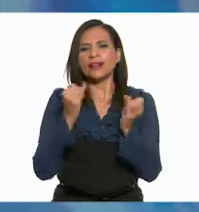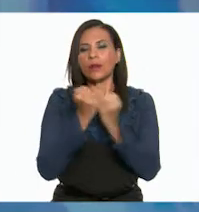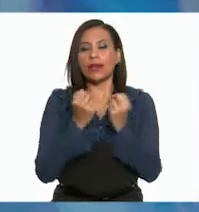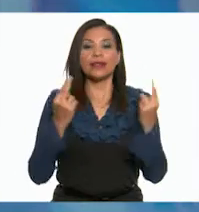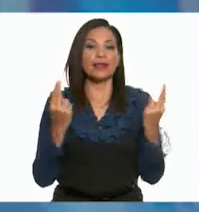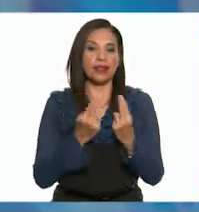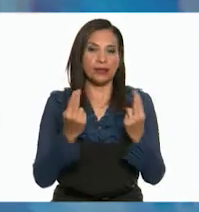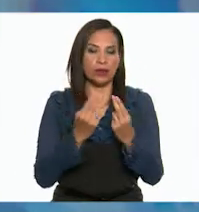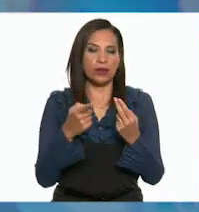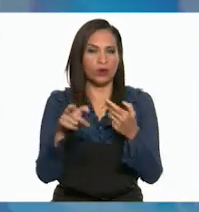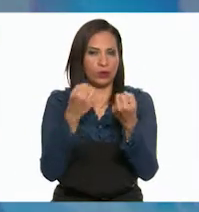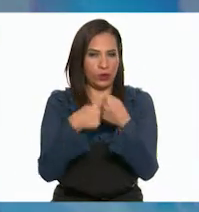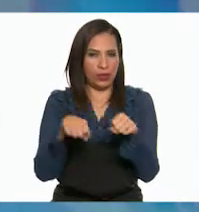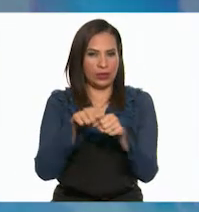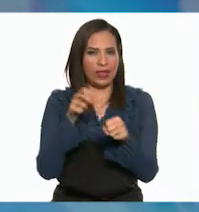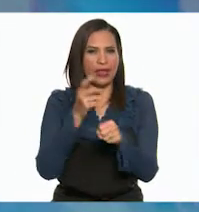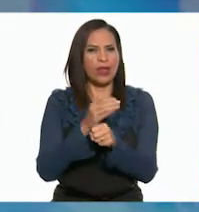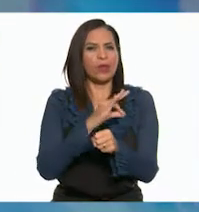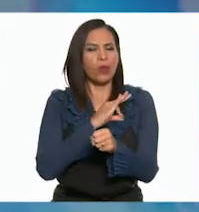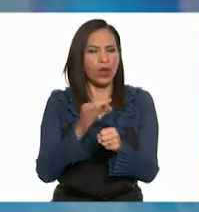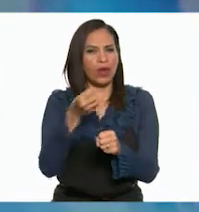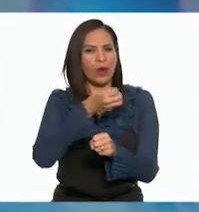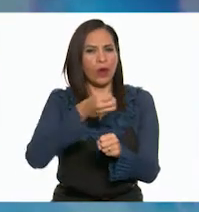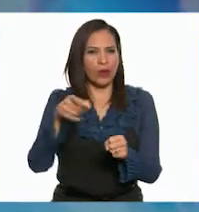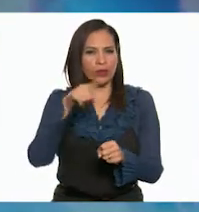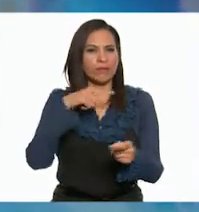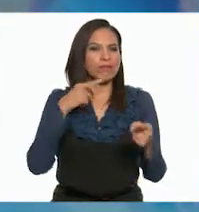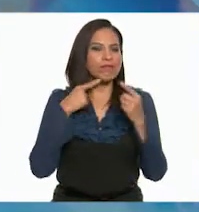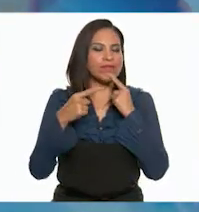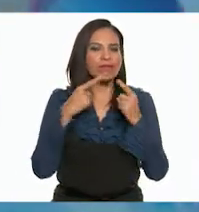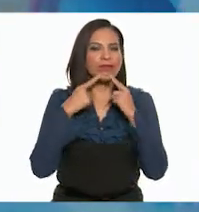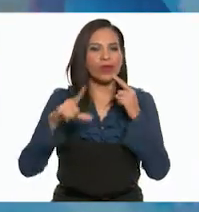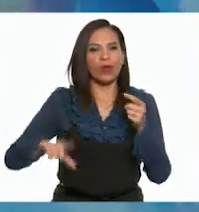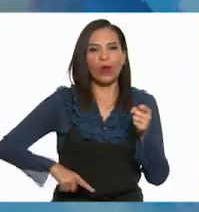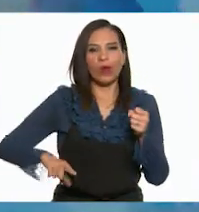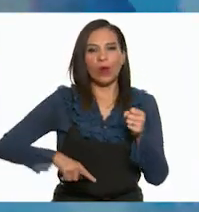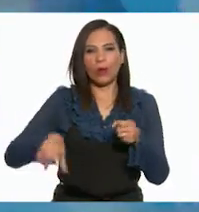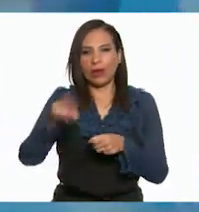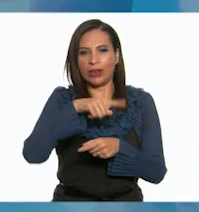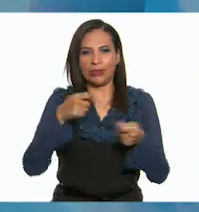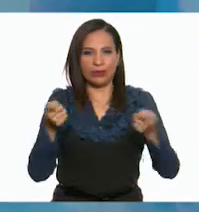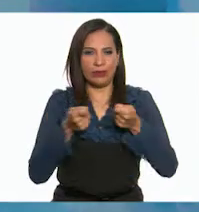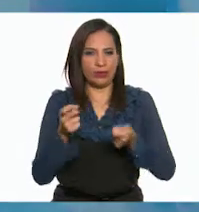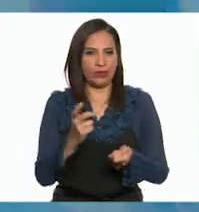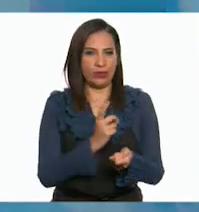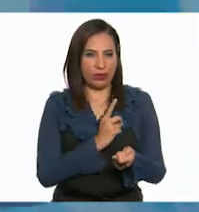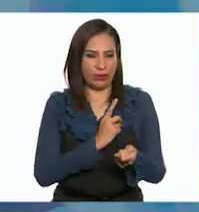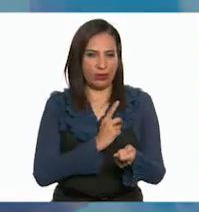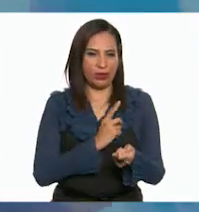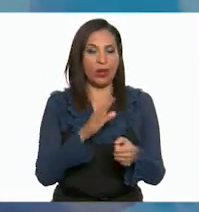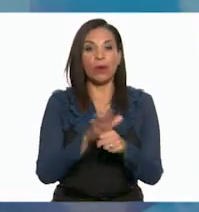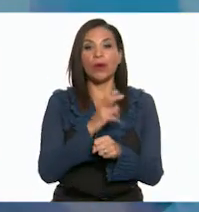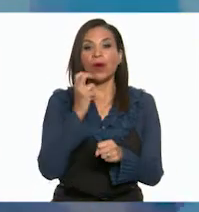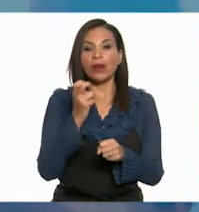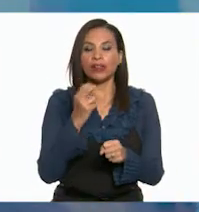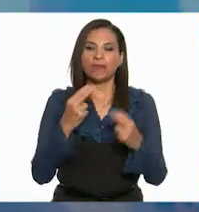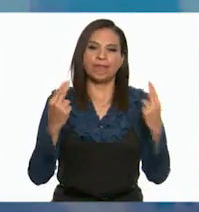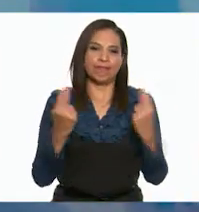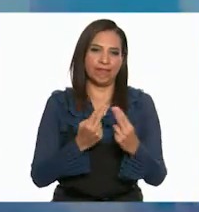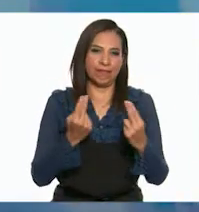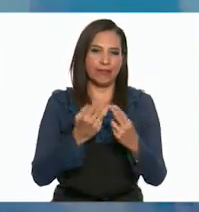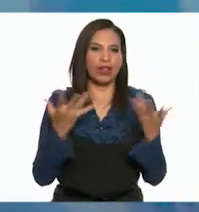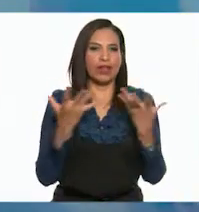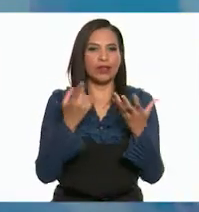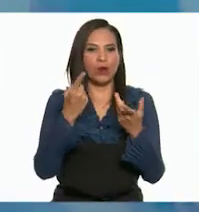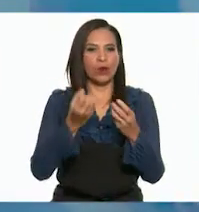era necesaria una sociedad que pudiera organizarse y gobernarse a sí misma, por lo cual era necesario